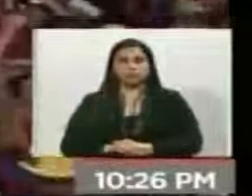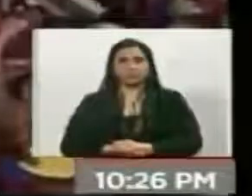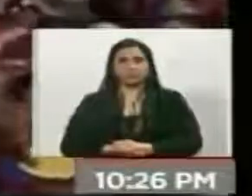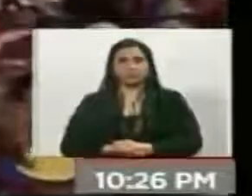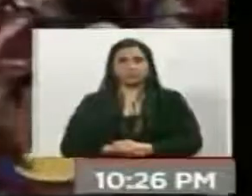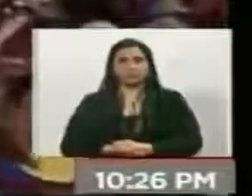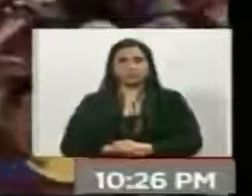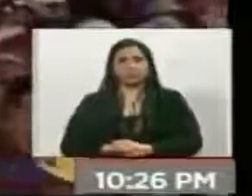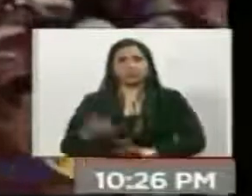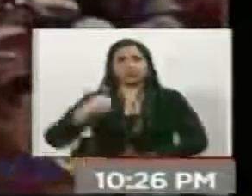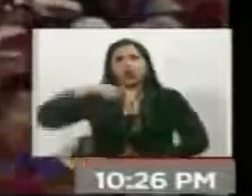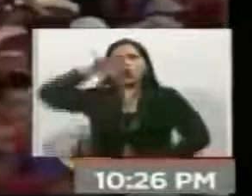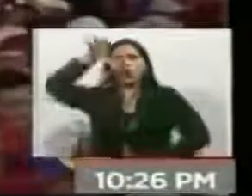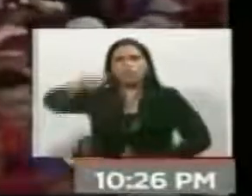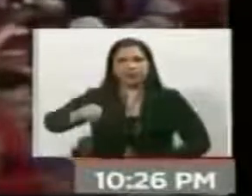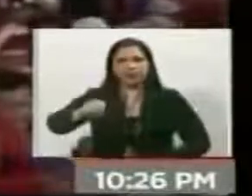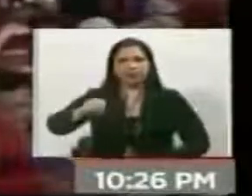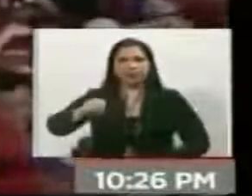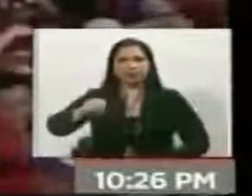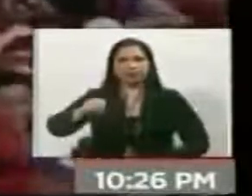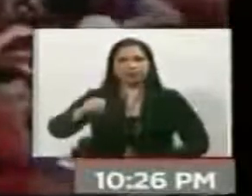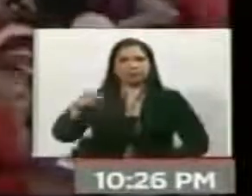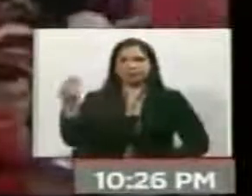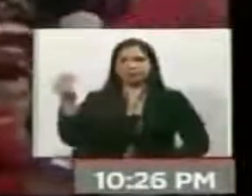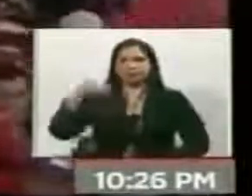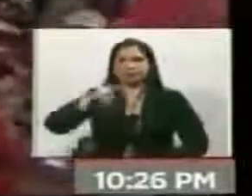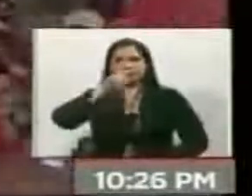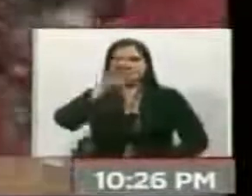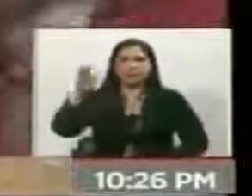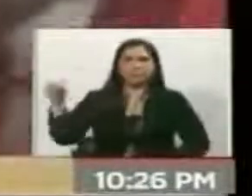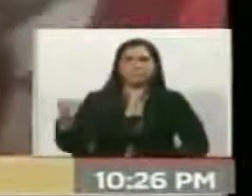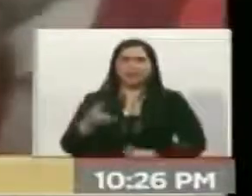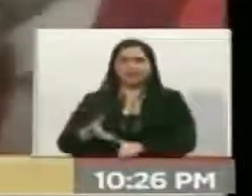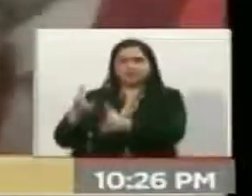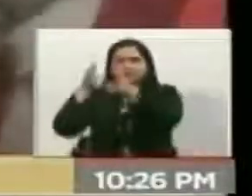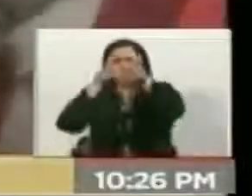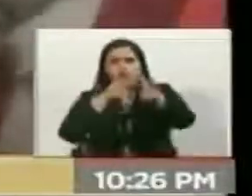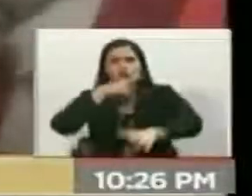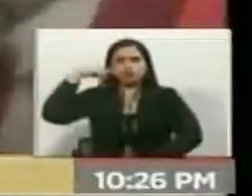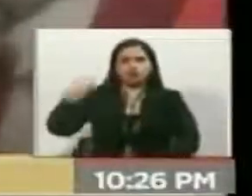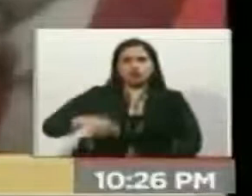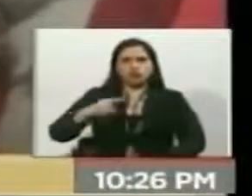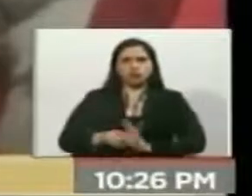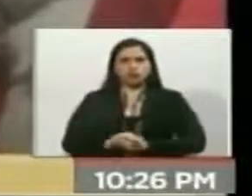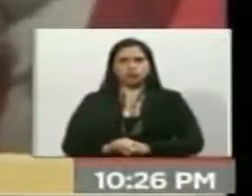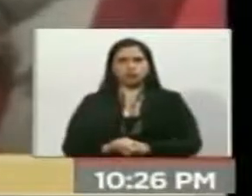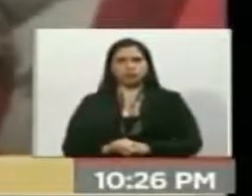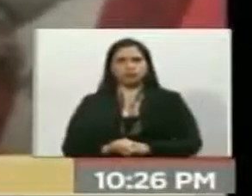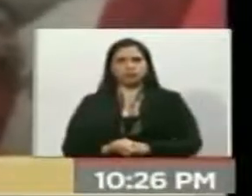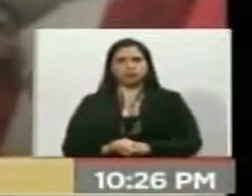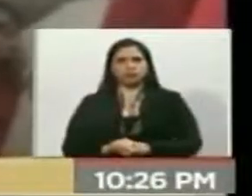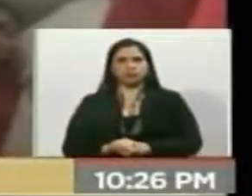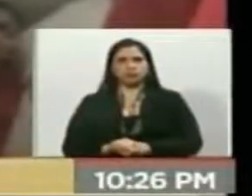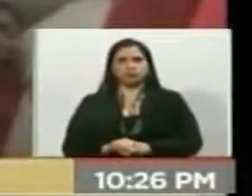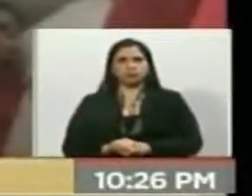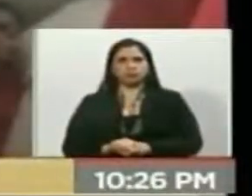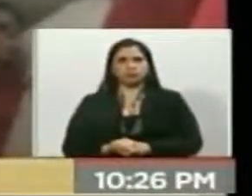Voy a comprar, además de los 100.000 fusiles rusos Kalashnikov,